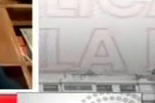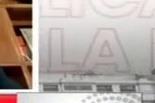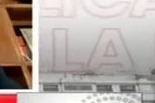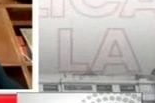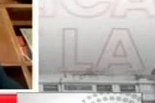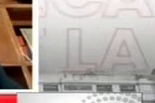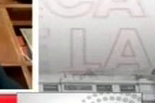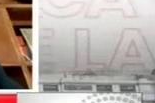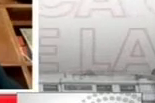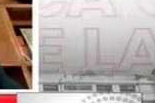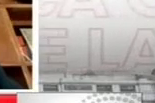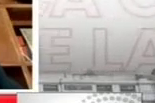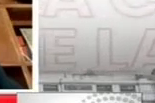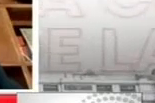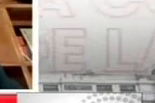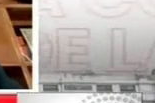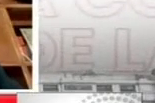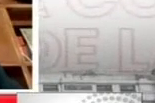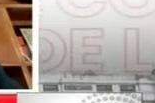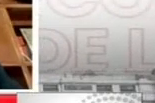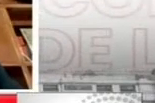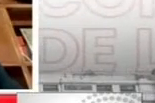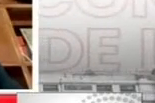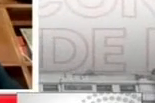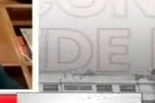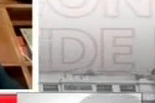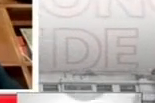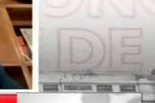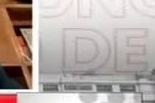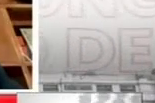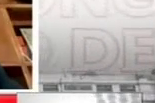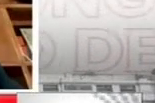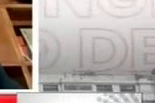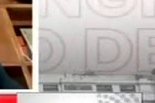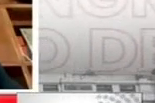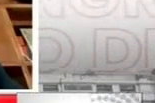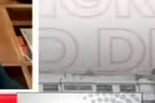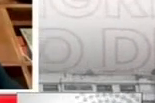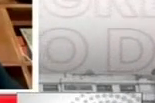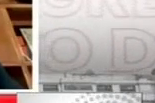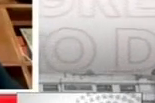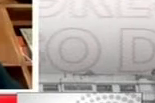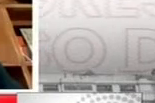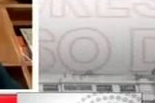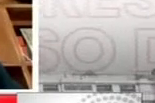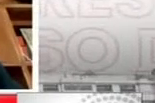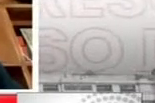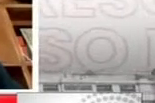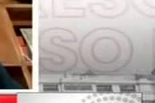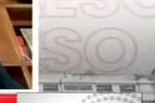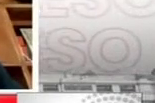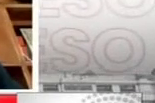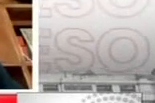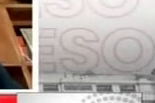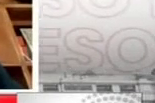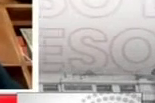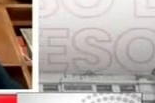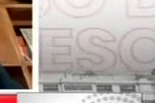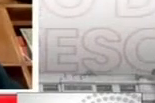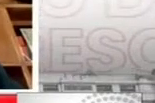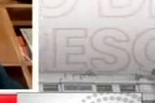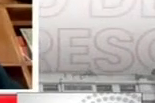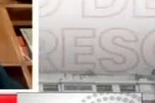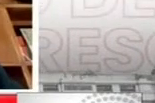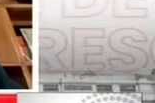economía, porque si solo pensamos en recaudar a través de